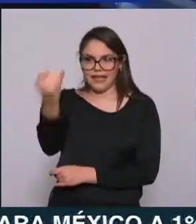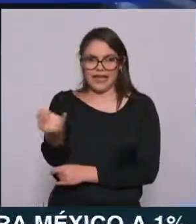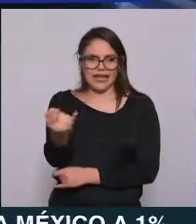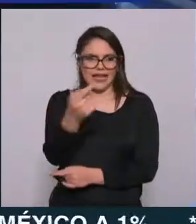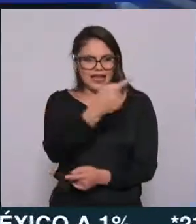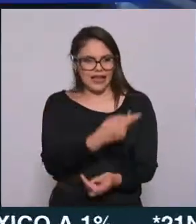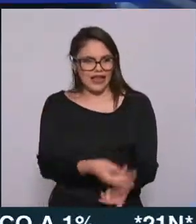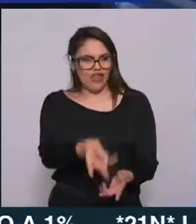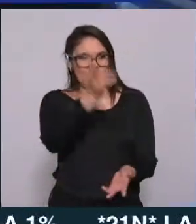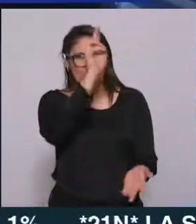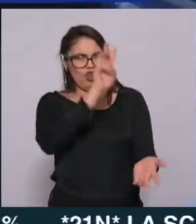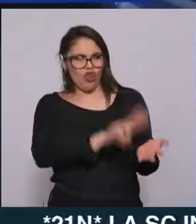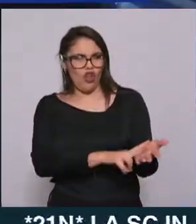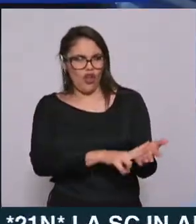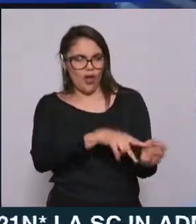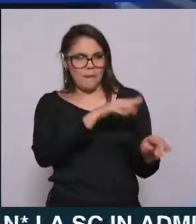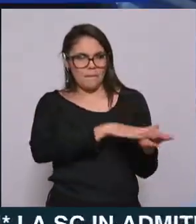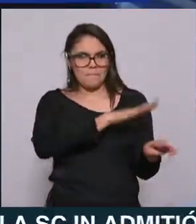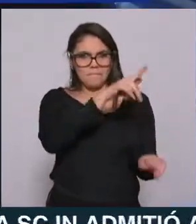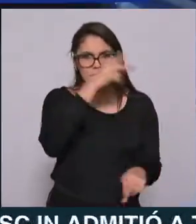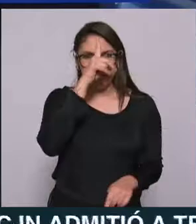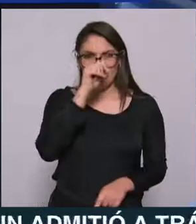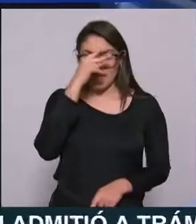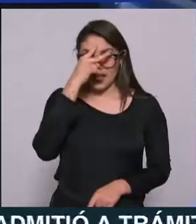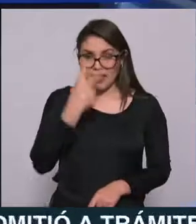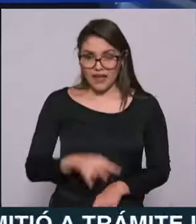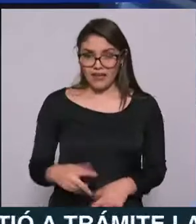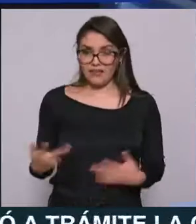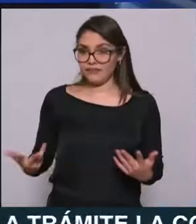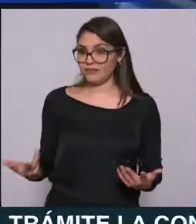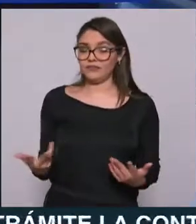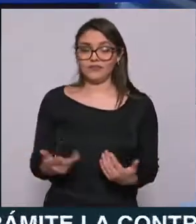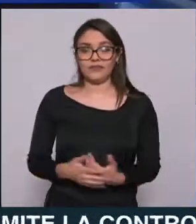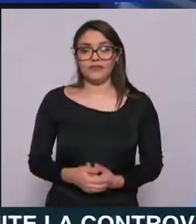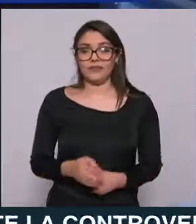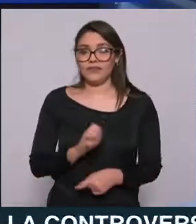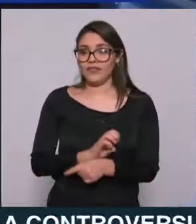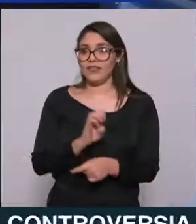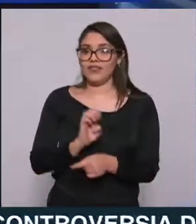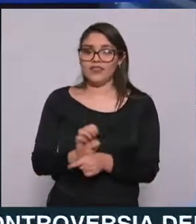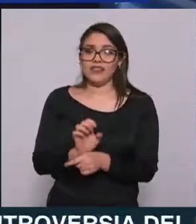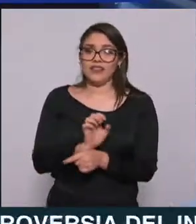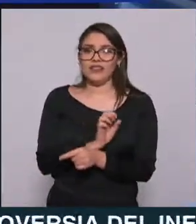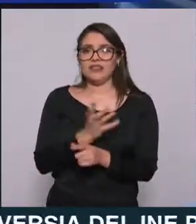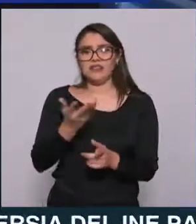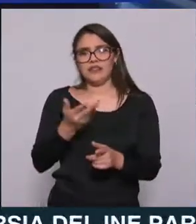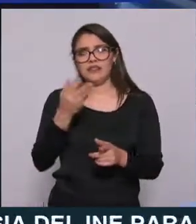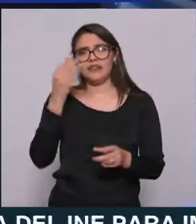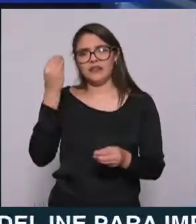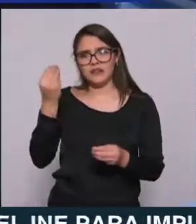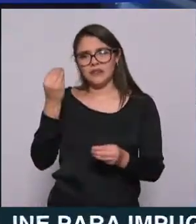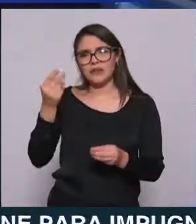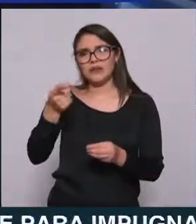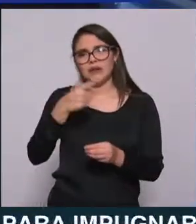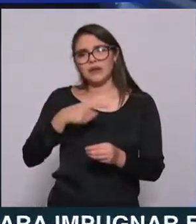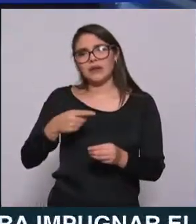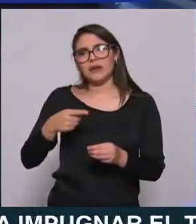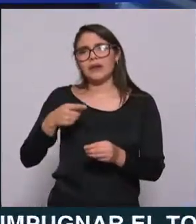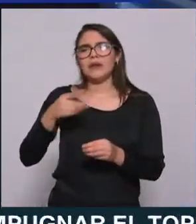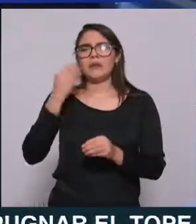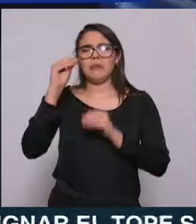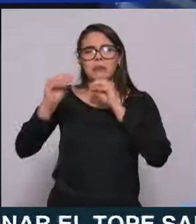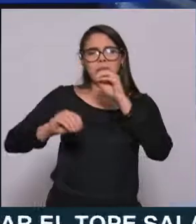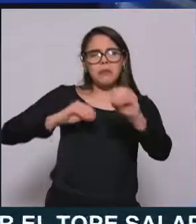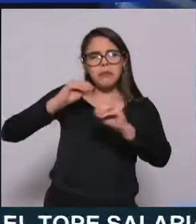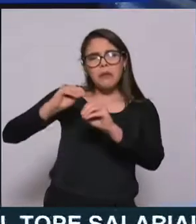La cuarta parte de lo que costó la Mexicana. Entonces, la Mexicana tiene otro tipo de acabados bastante más modestos